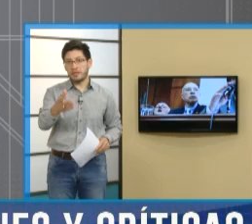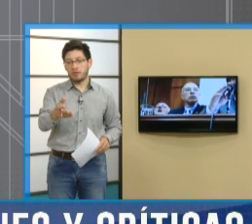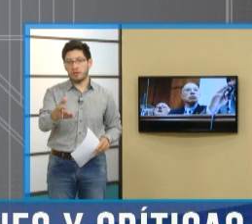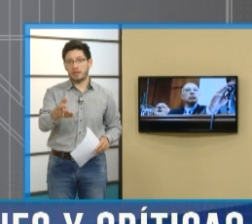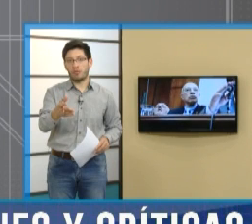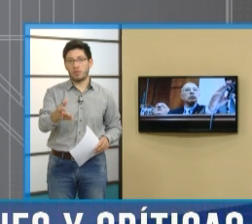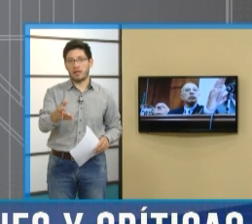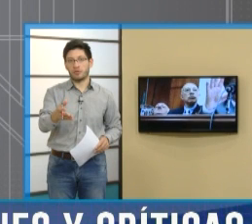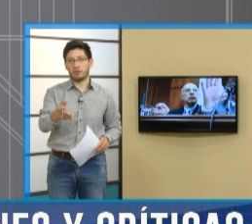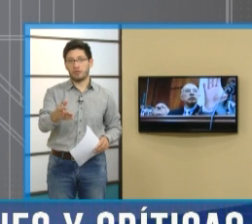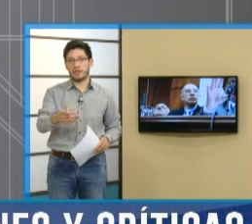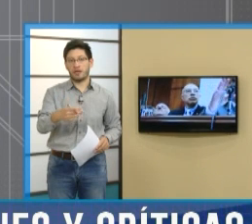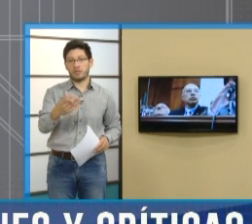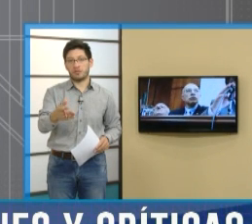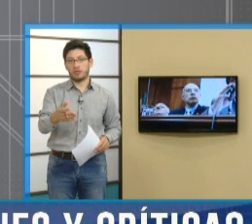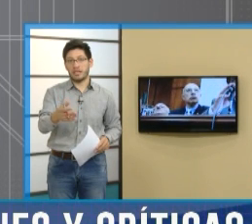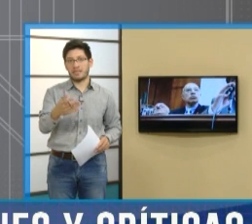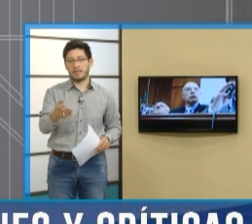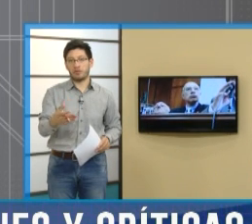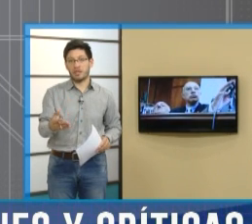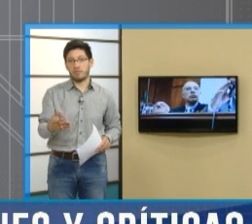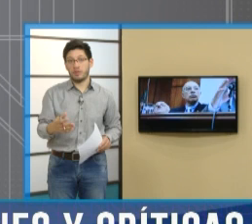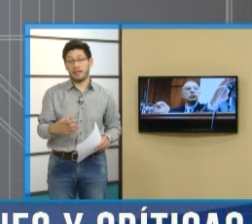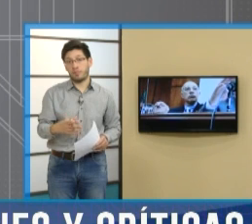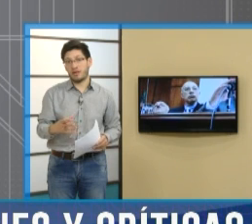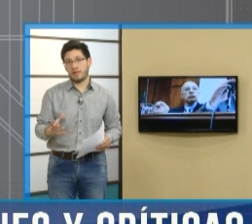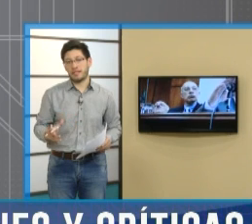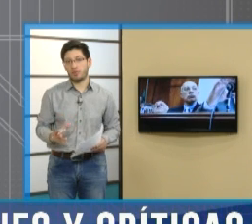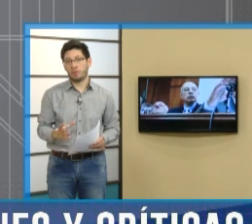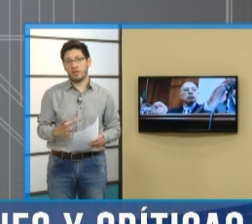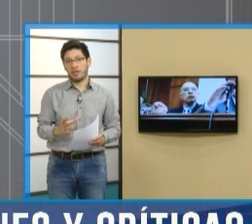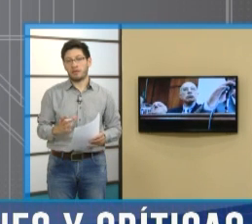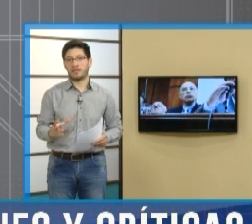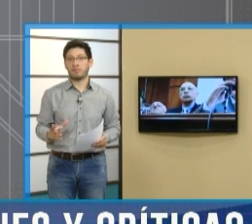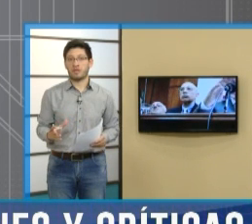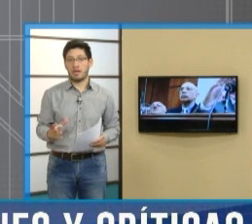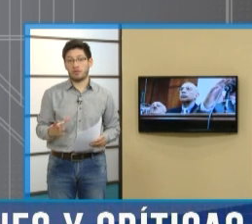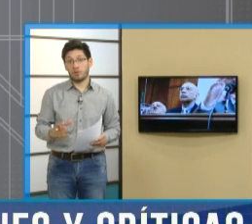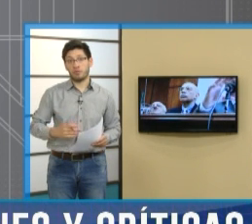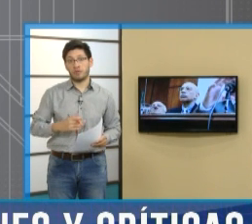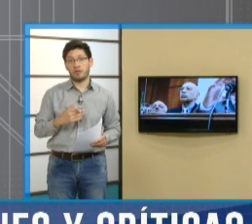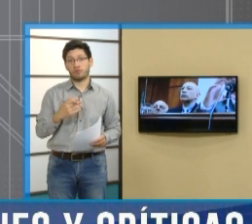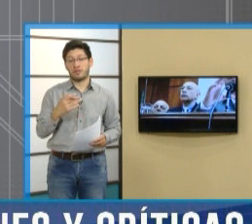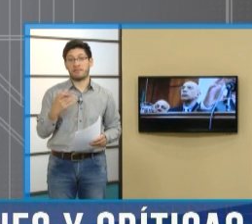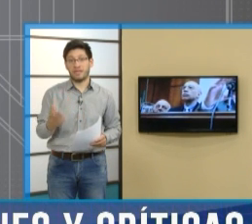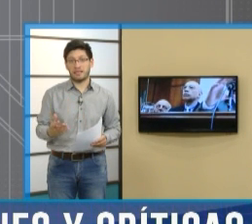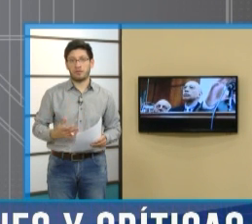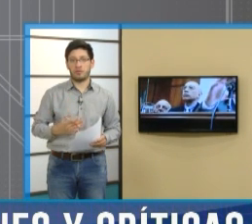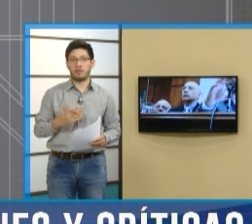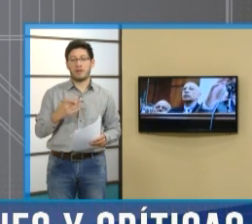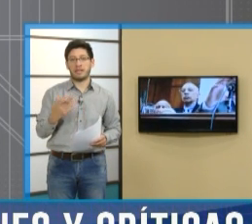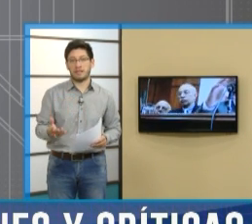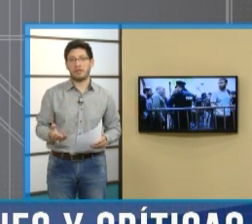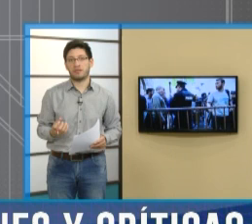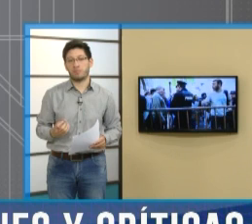fue un pedido en común, Claudio, esto, ¿no?, de que la votación en el Senado sea pública por la magnitud y de lo que estamos hablando, ¿no?, de uno de los referentes, de uno